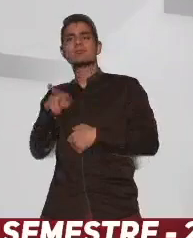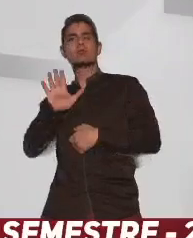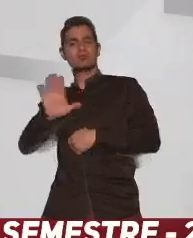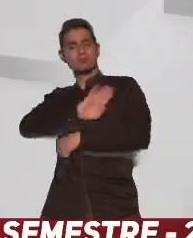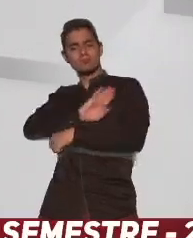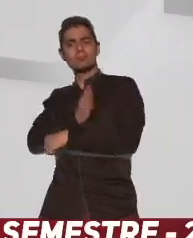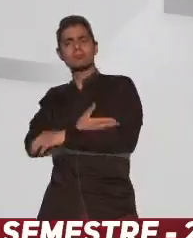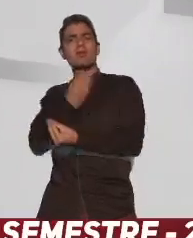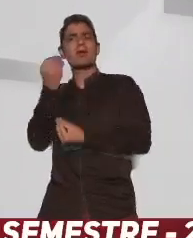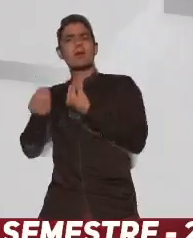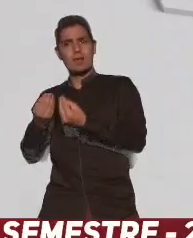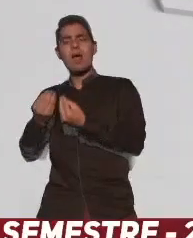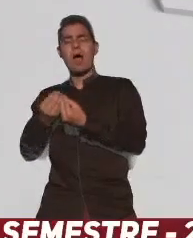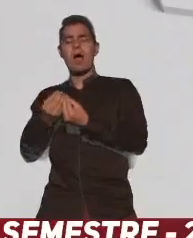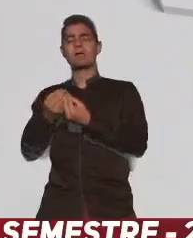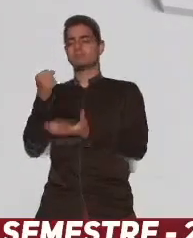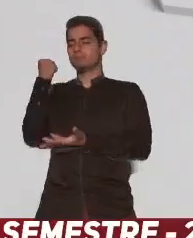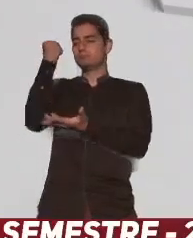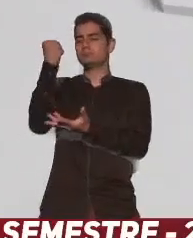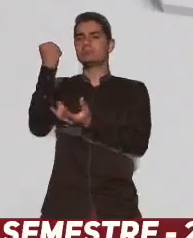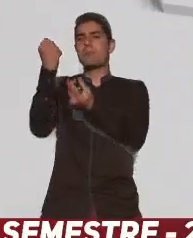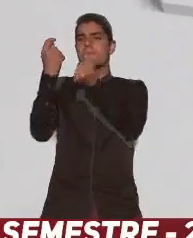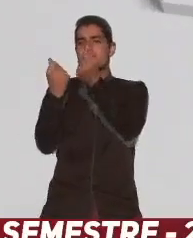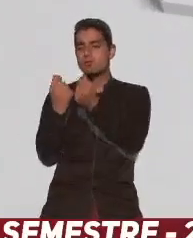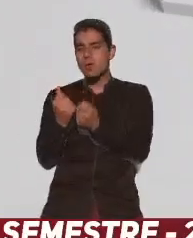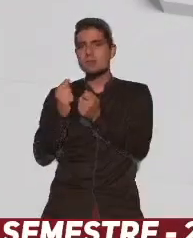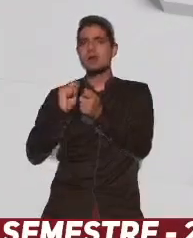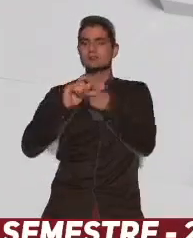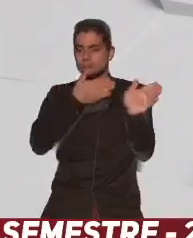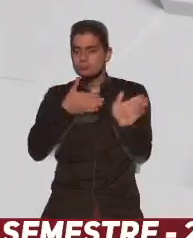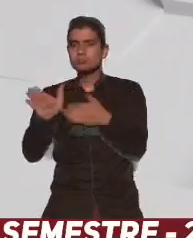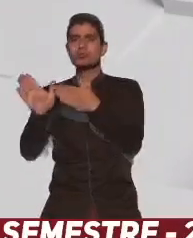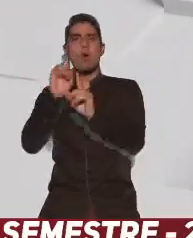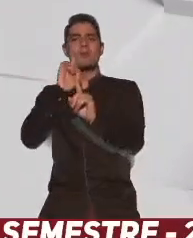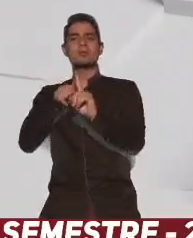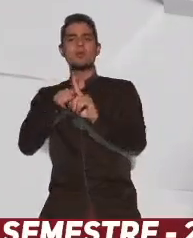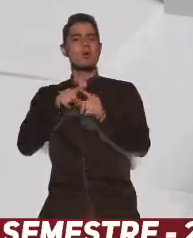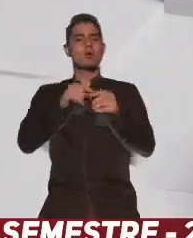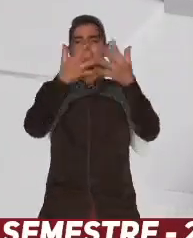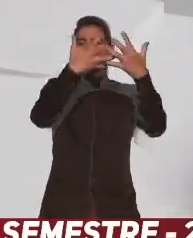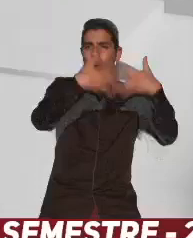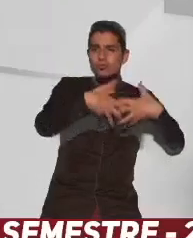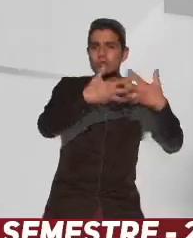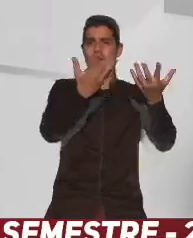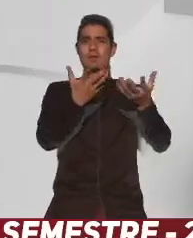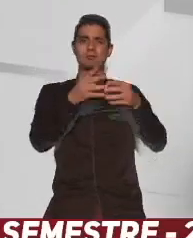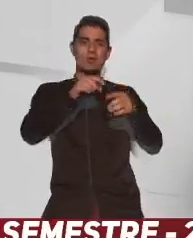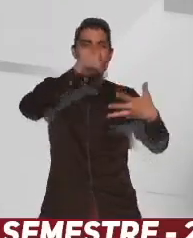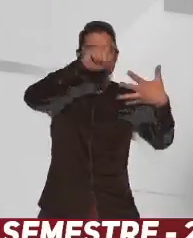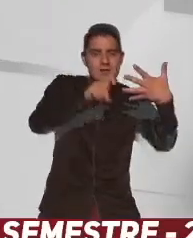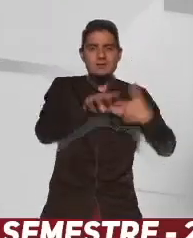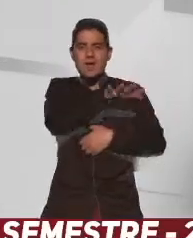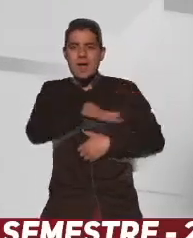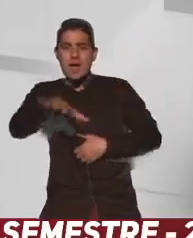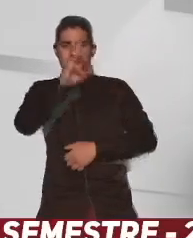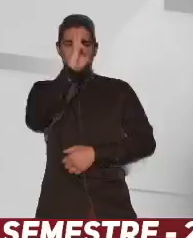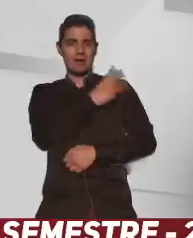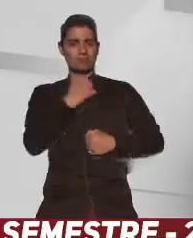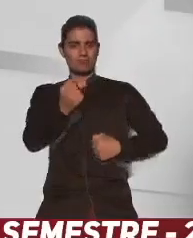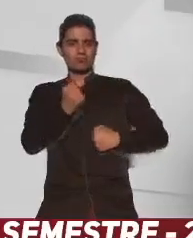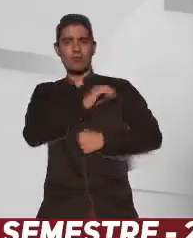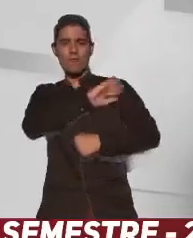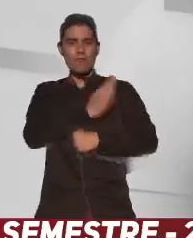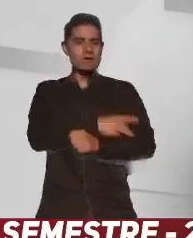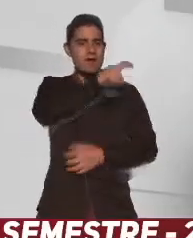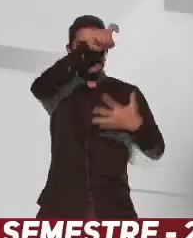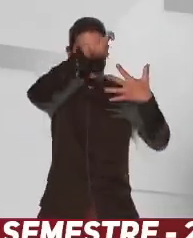presupuestal, realizando la programación de los recursos de funcionamiento, identificando las necesidades de la fuerza, elaborando el anteproyecto